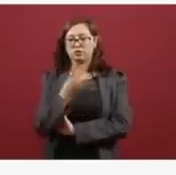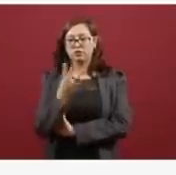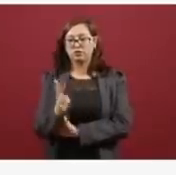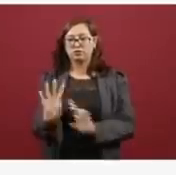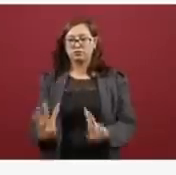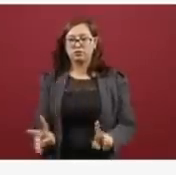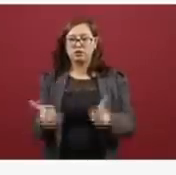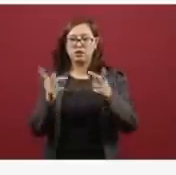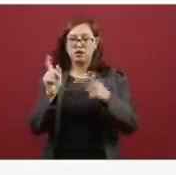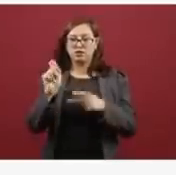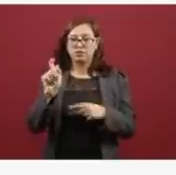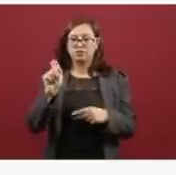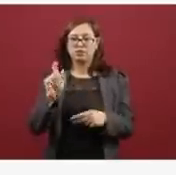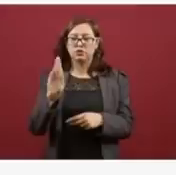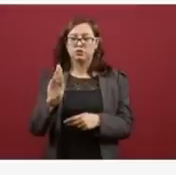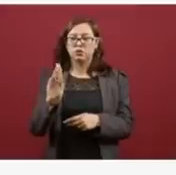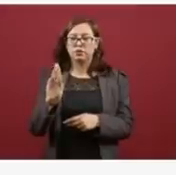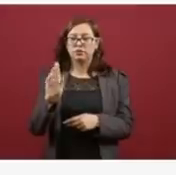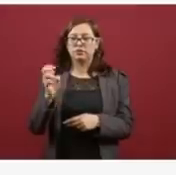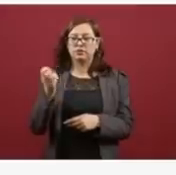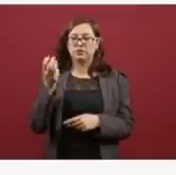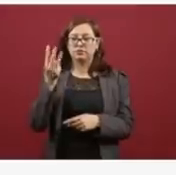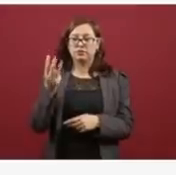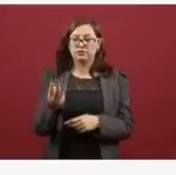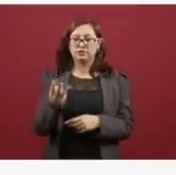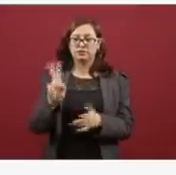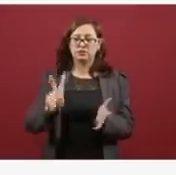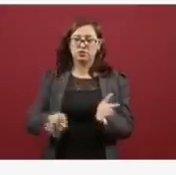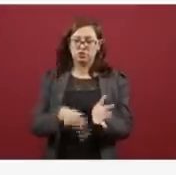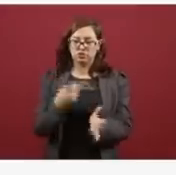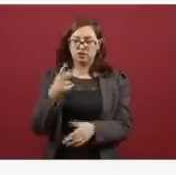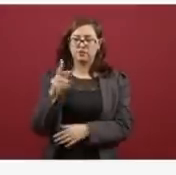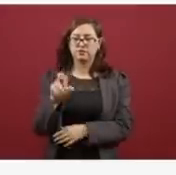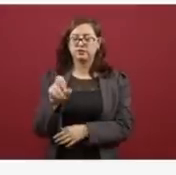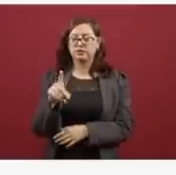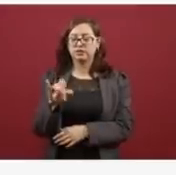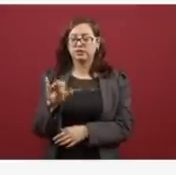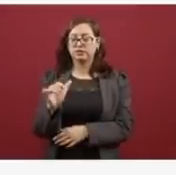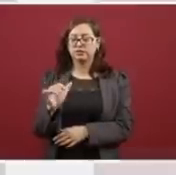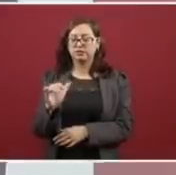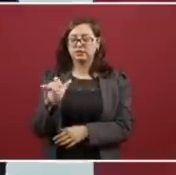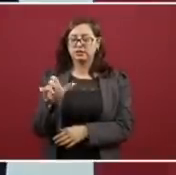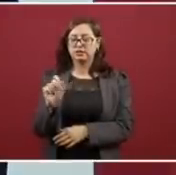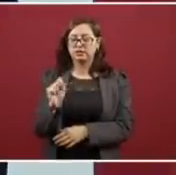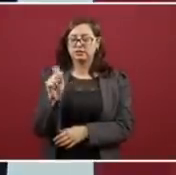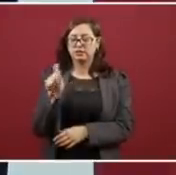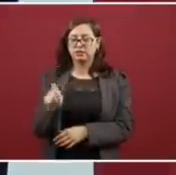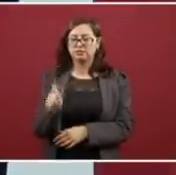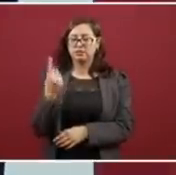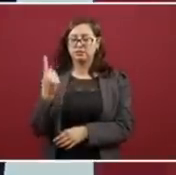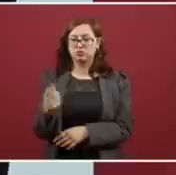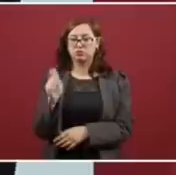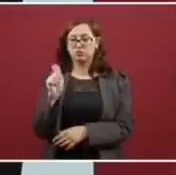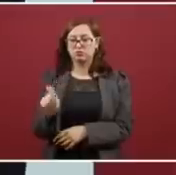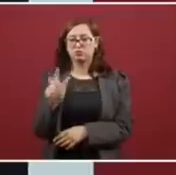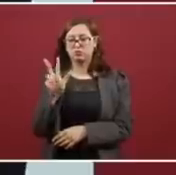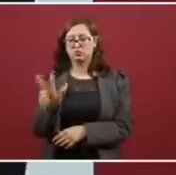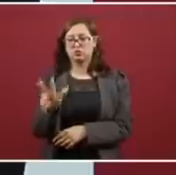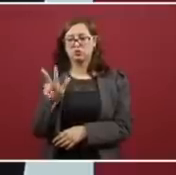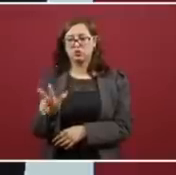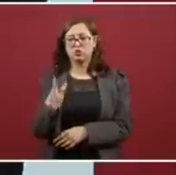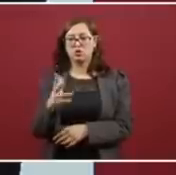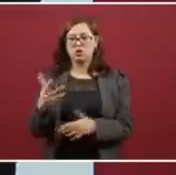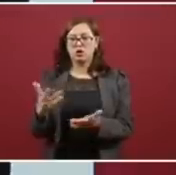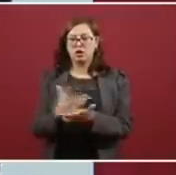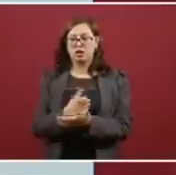de venta al público 20 93 y otra vez rendí chicas con un precio al público de 21 18 un diferencial de